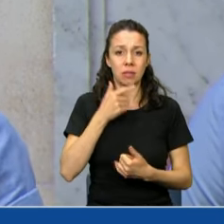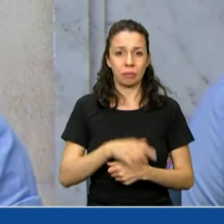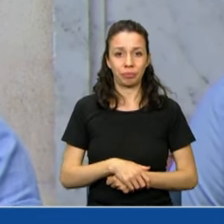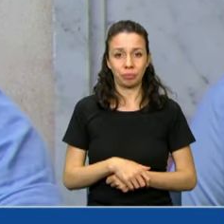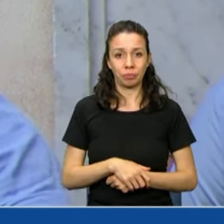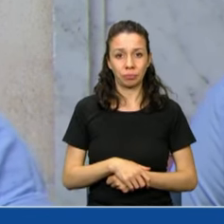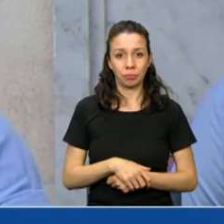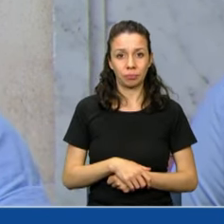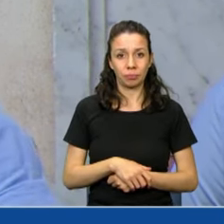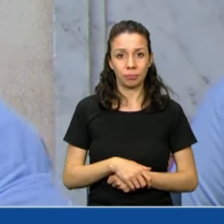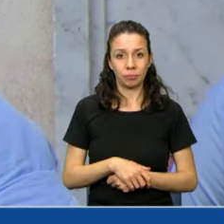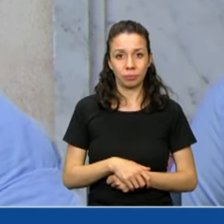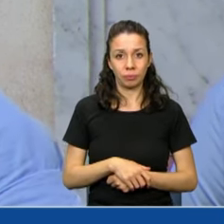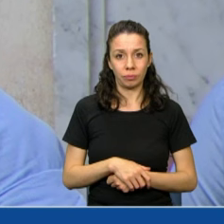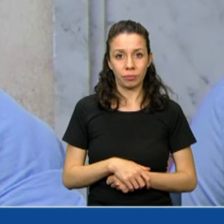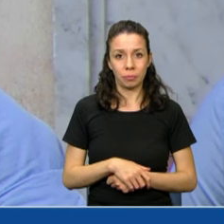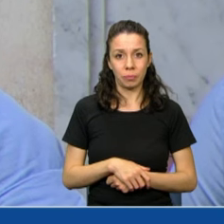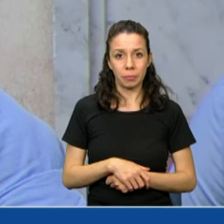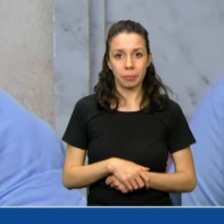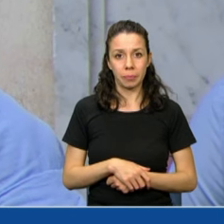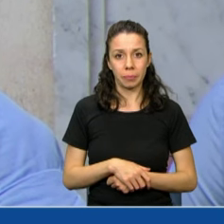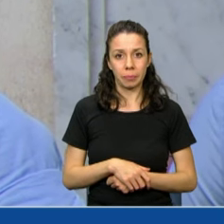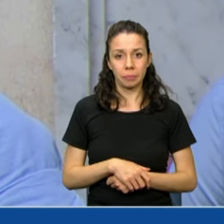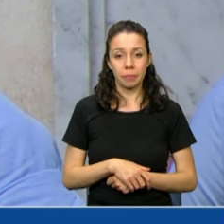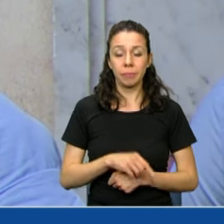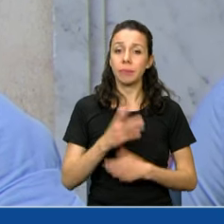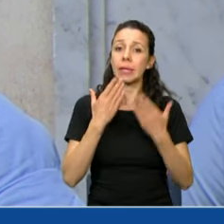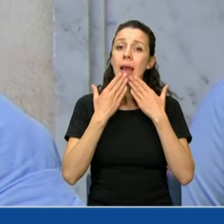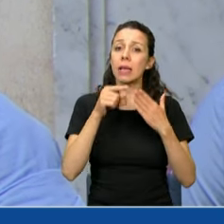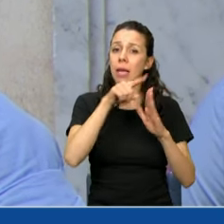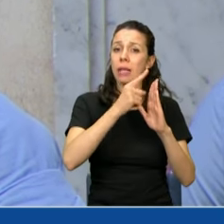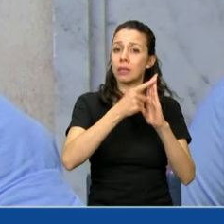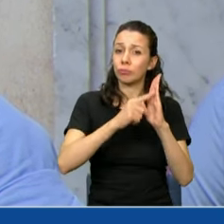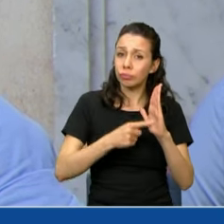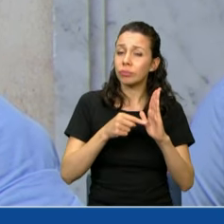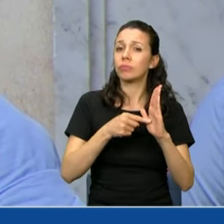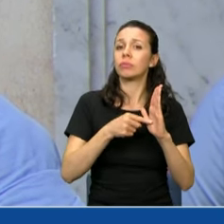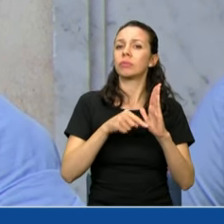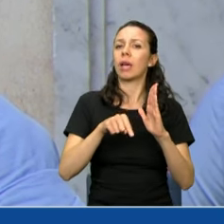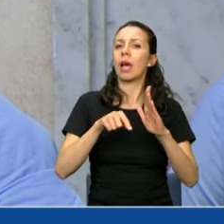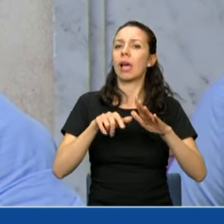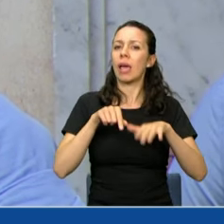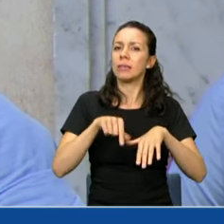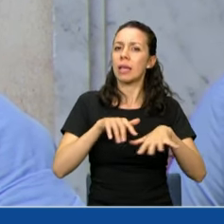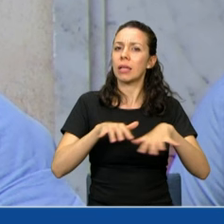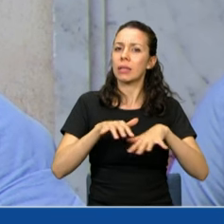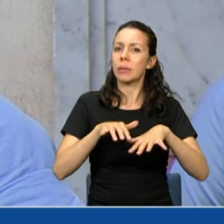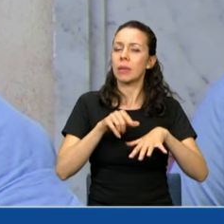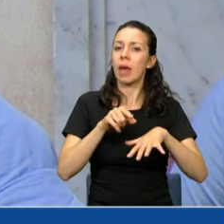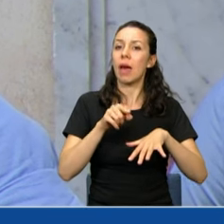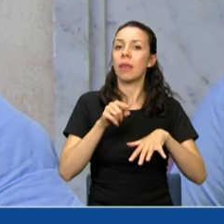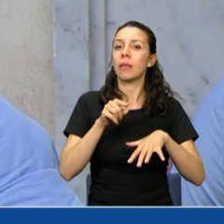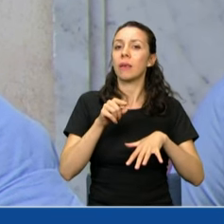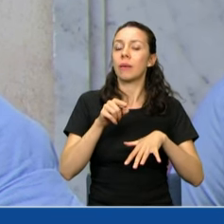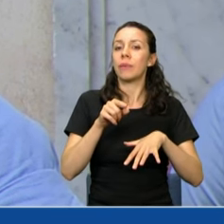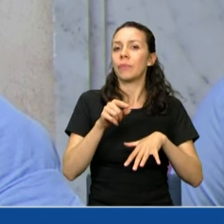es un Es un régimen y una actividad que va a generar algo que